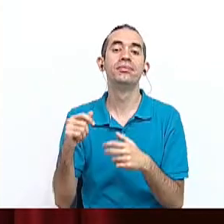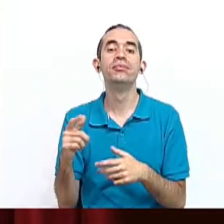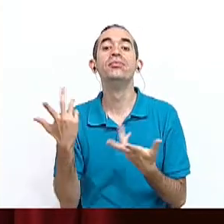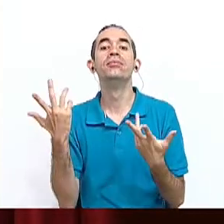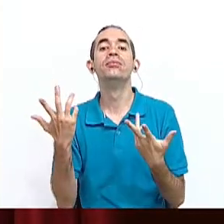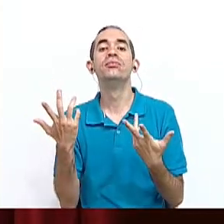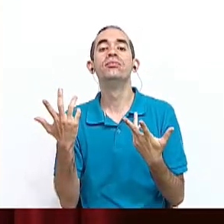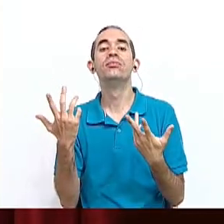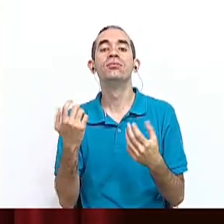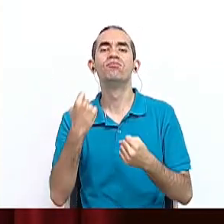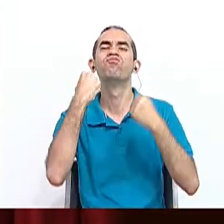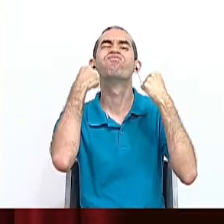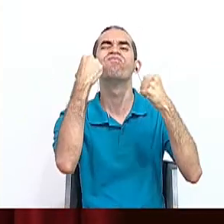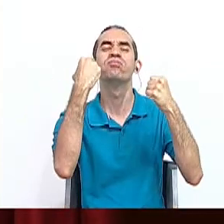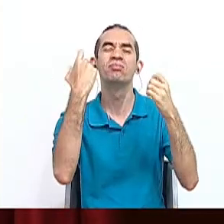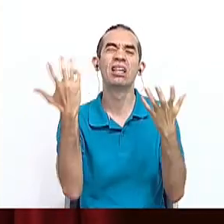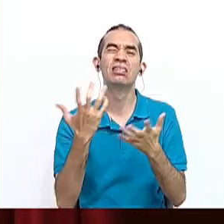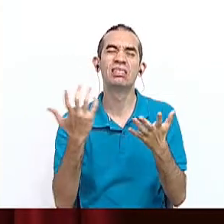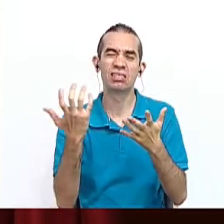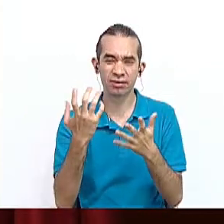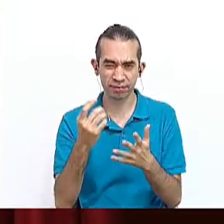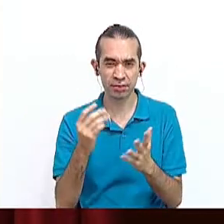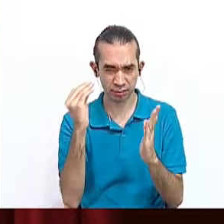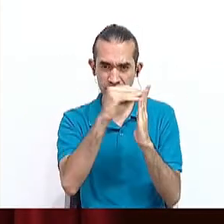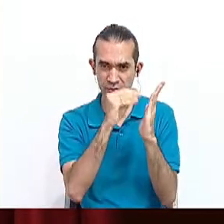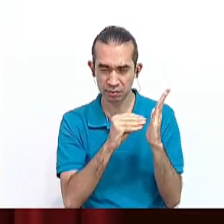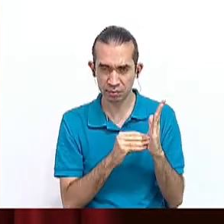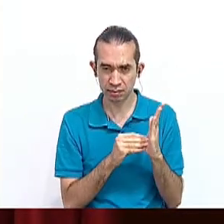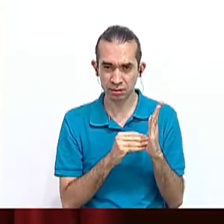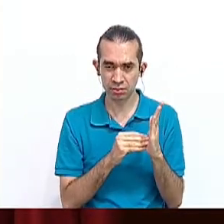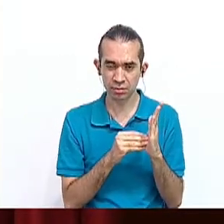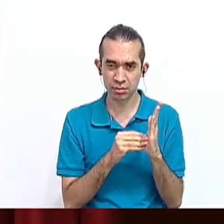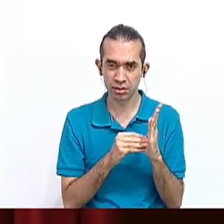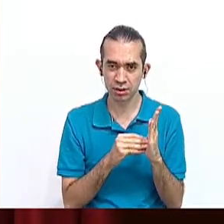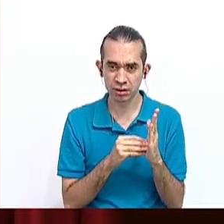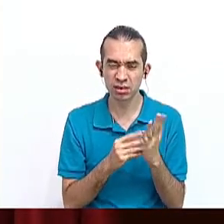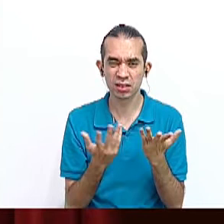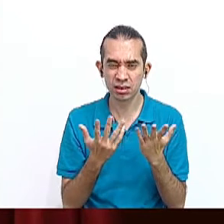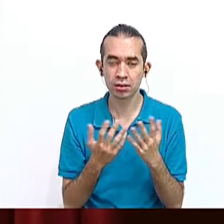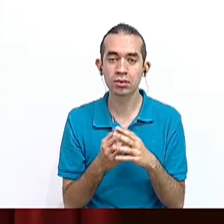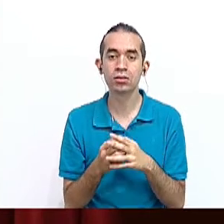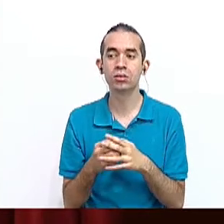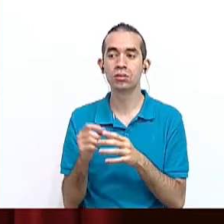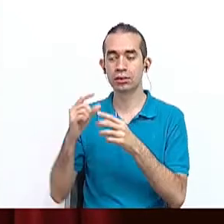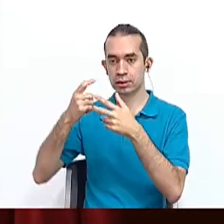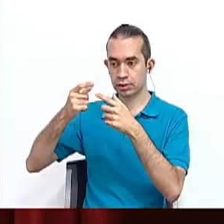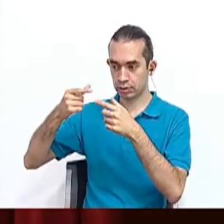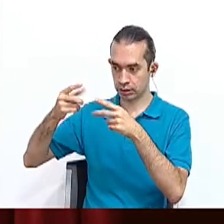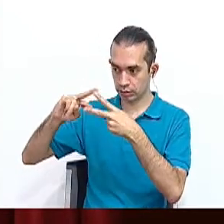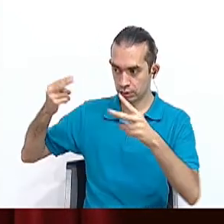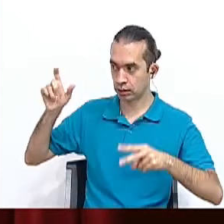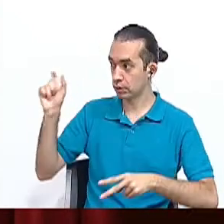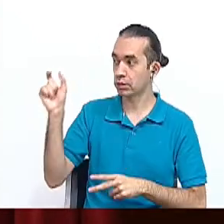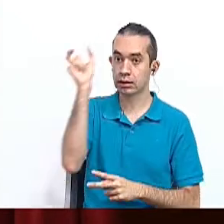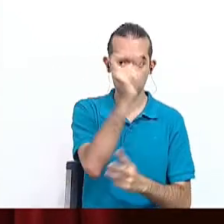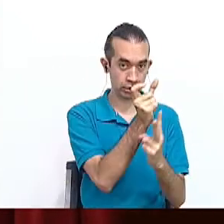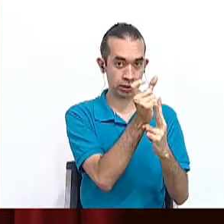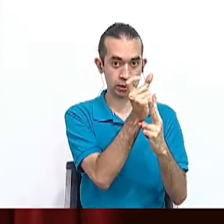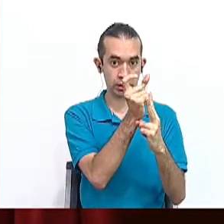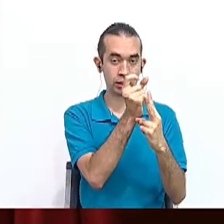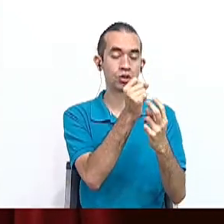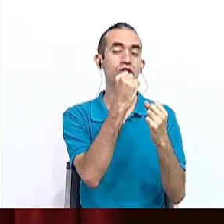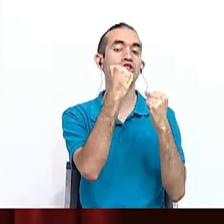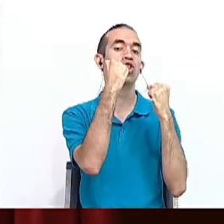Dominante. ¿Recuerdan qué es dominante? ¿Lo tienen ahí anotado? Bueno, es aquel alelo que da lugar a la característica que se